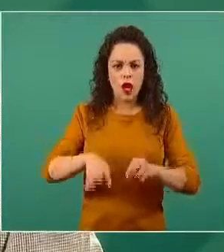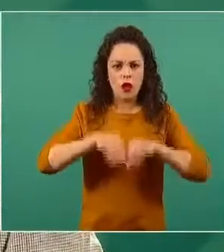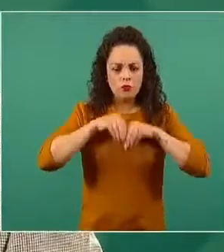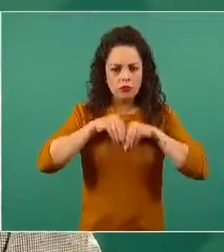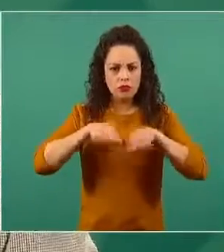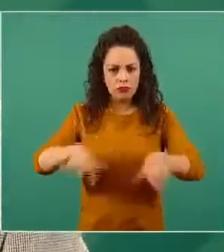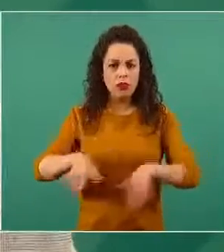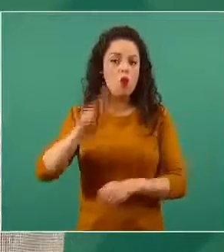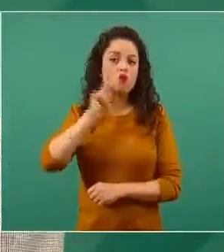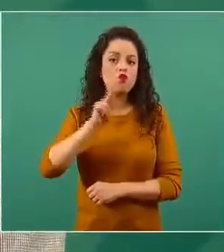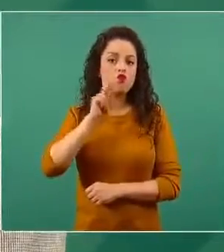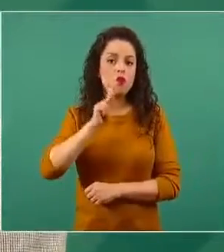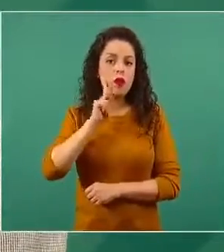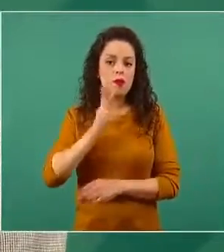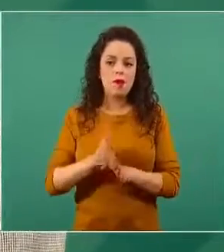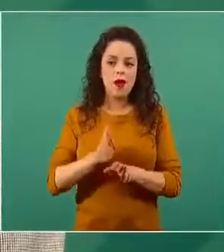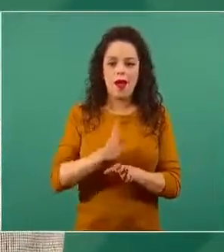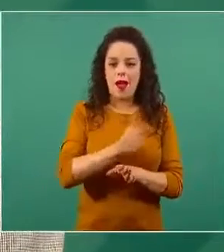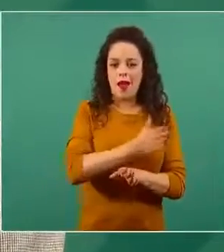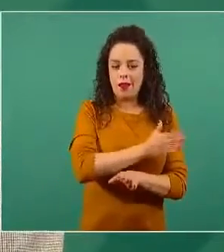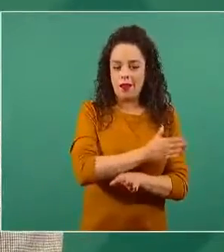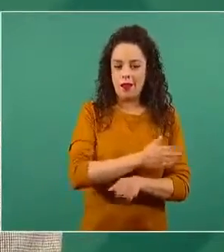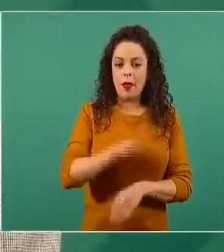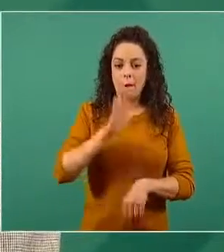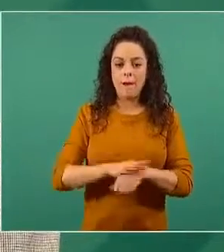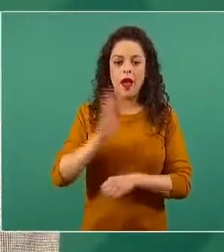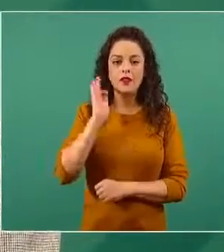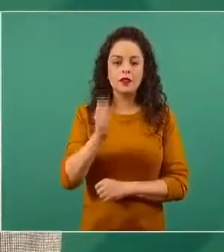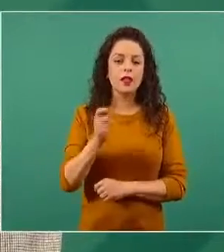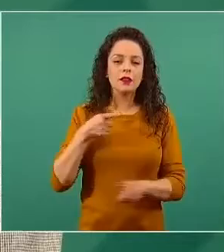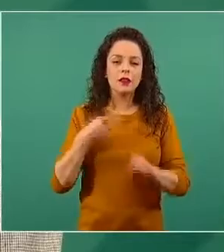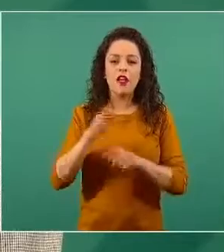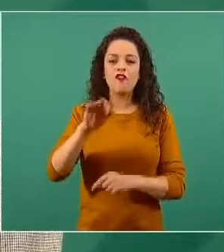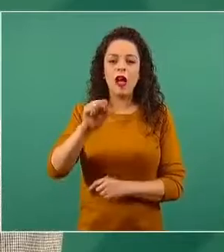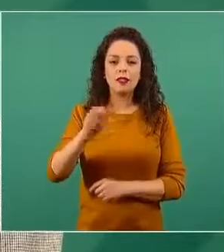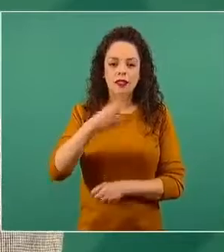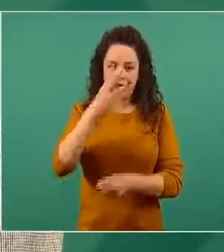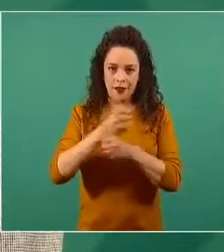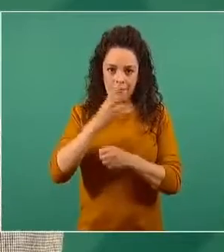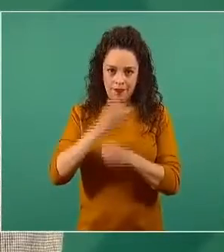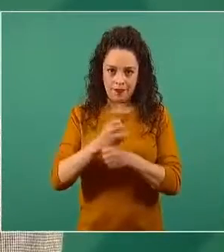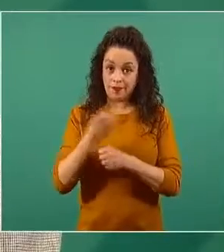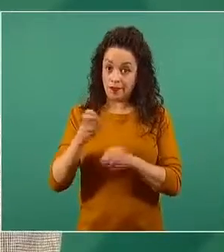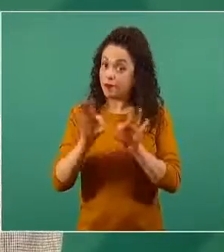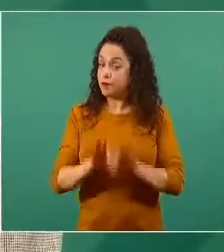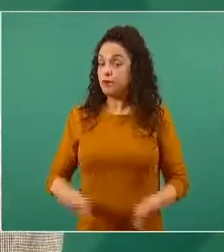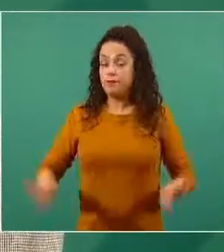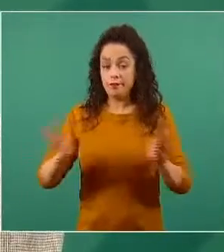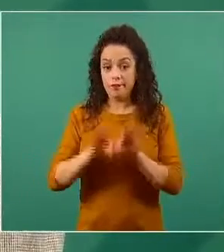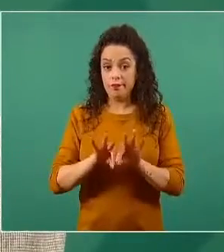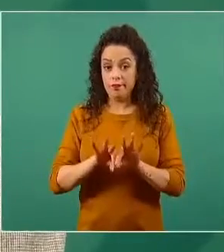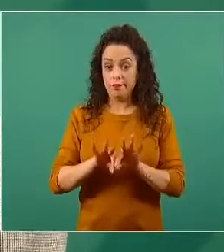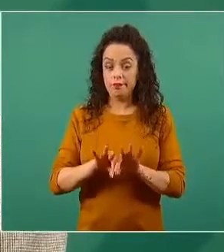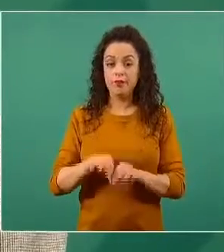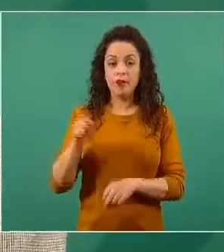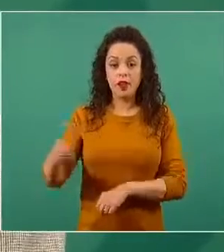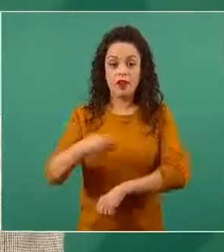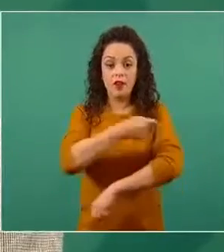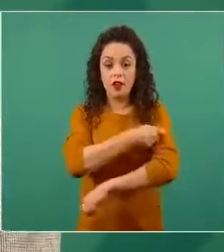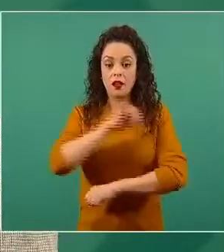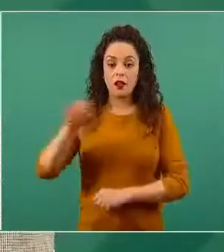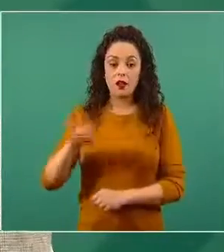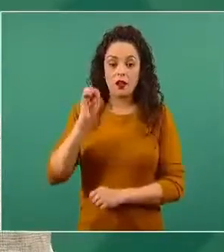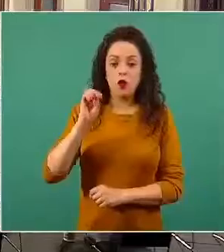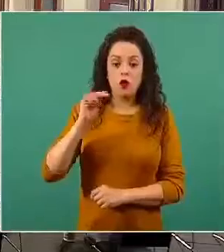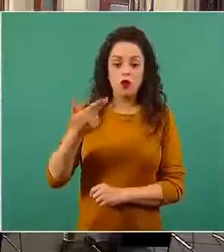los ensayos clínicos, particularmente los de la fase 3, son relevantes. La vacuna de Johnson & Johnson